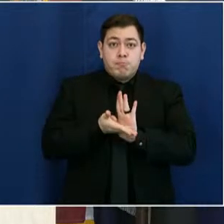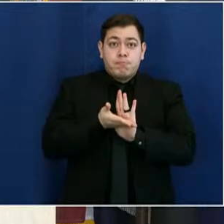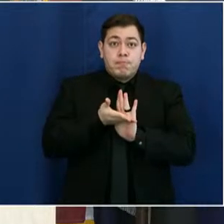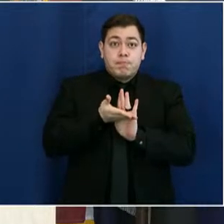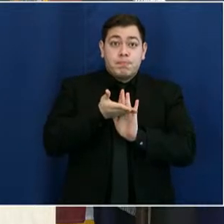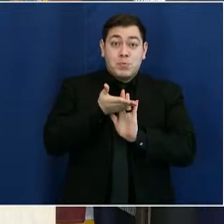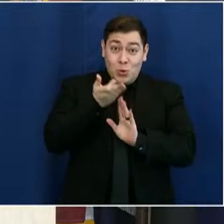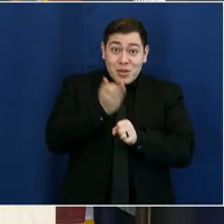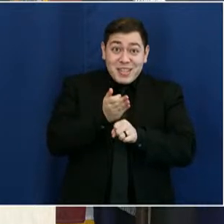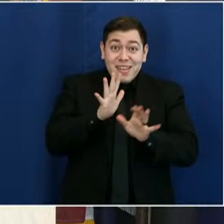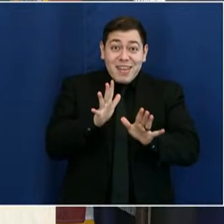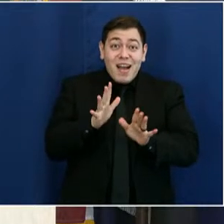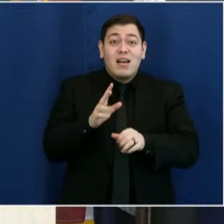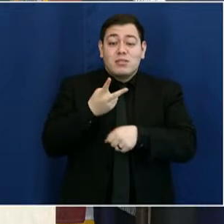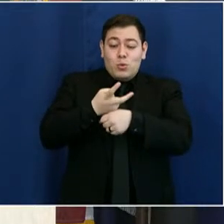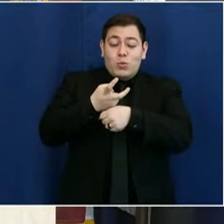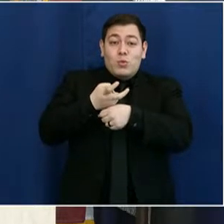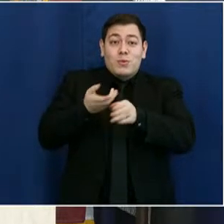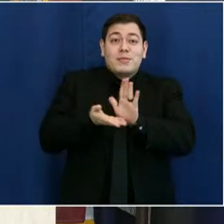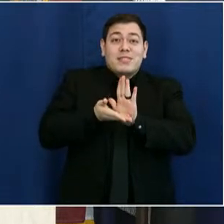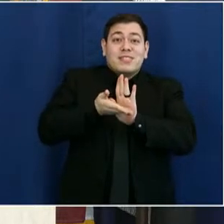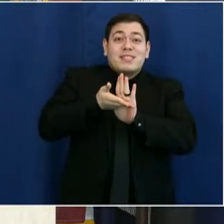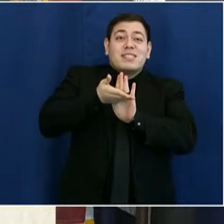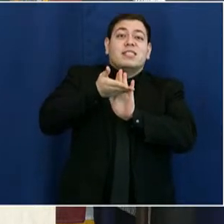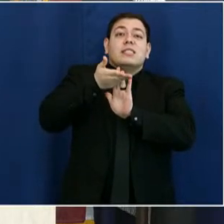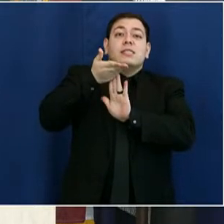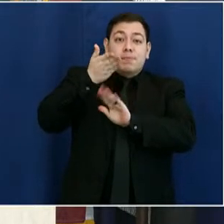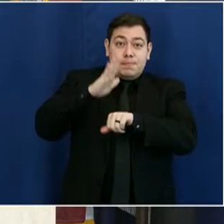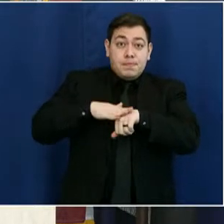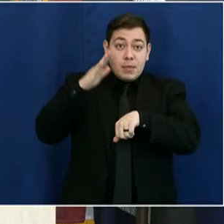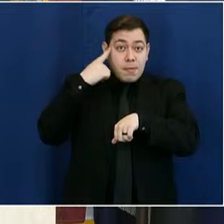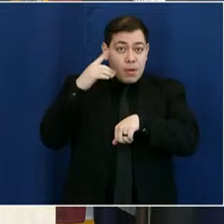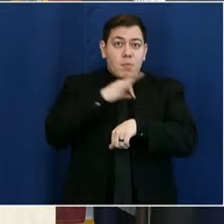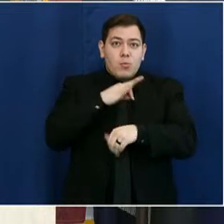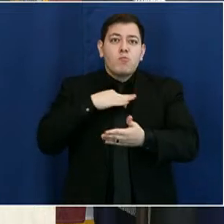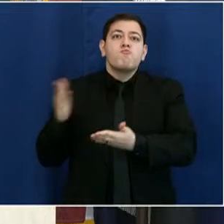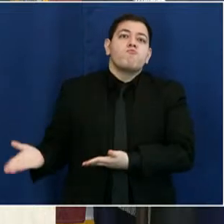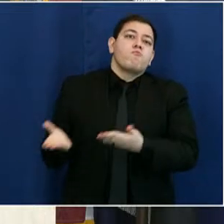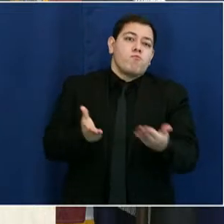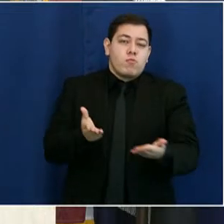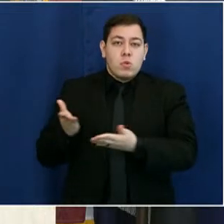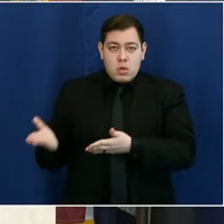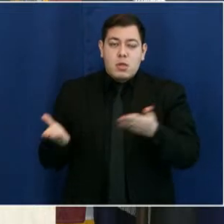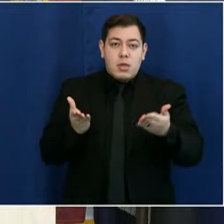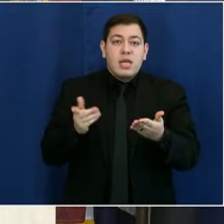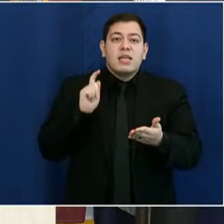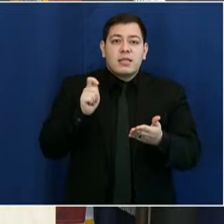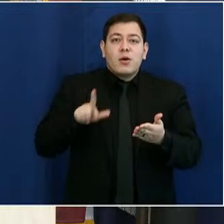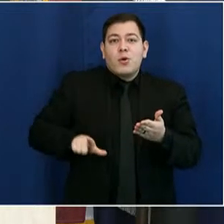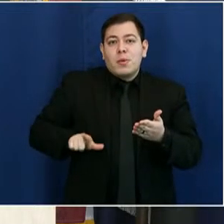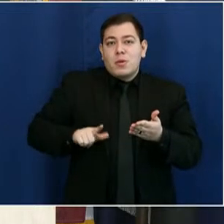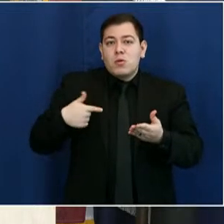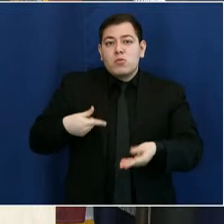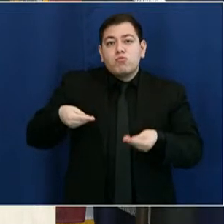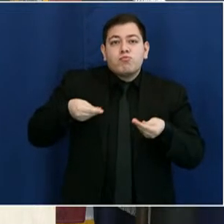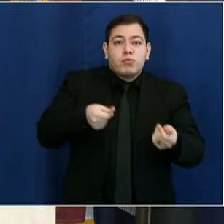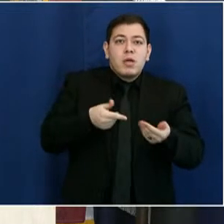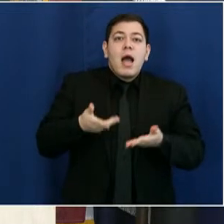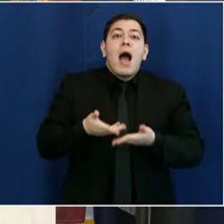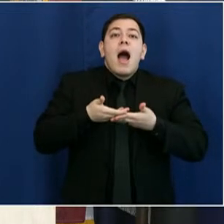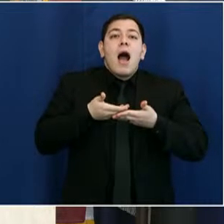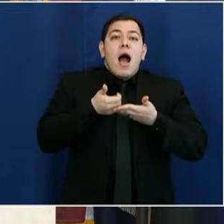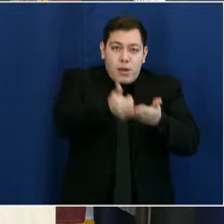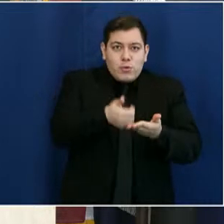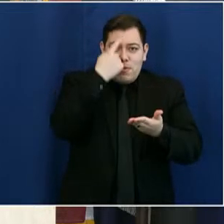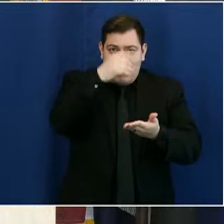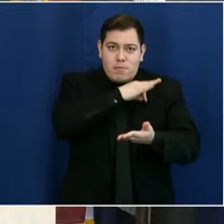segundo lugar específicamente por las intervenciones y los recursos que se han invertido en nuestras comunidades. Hace un par de